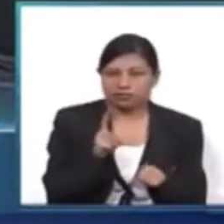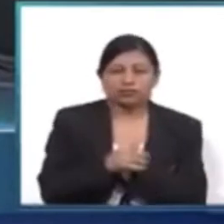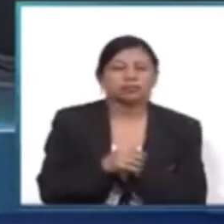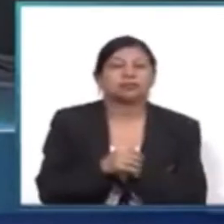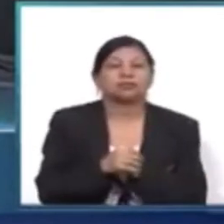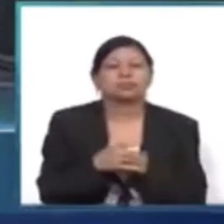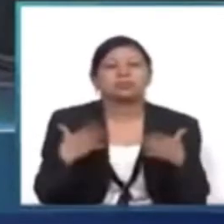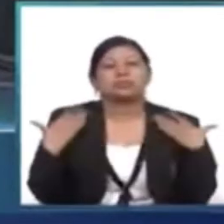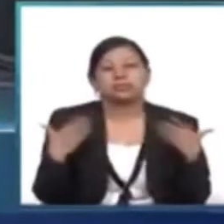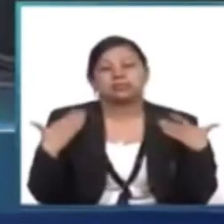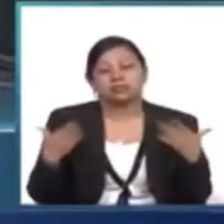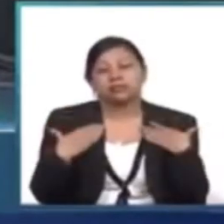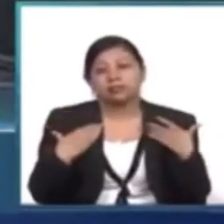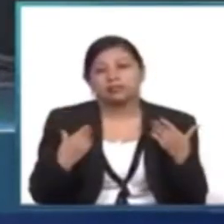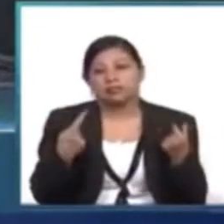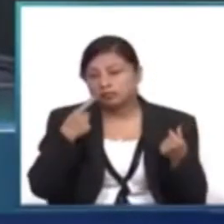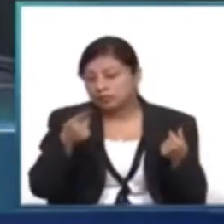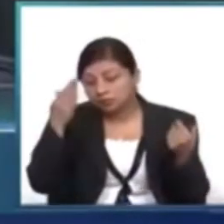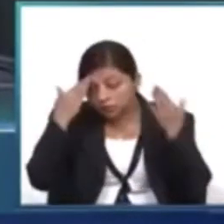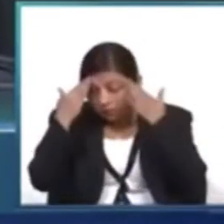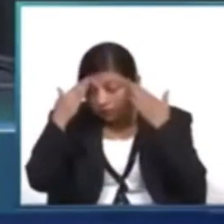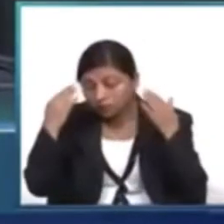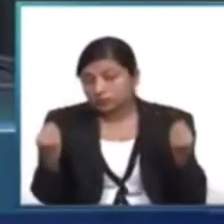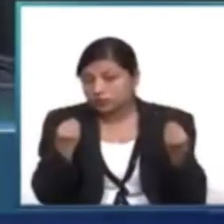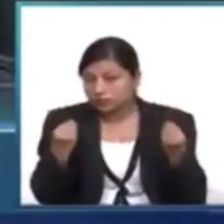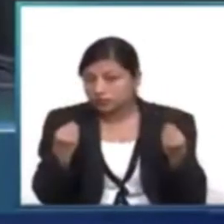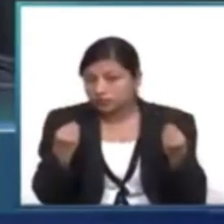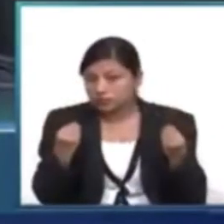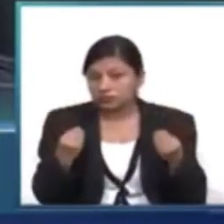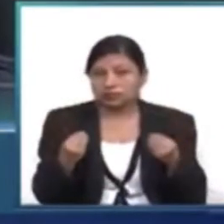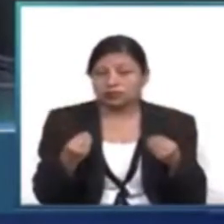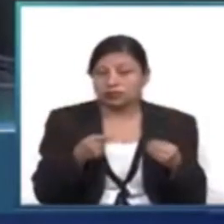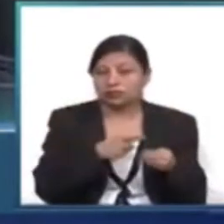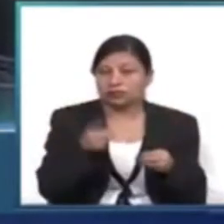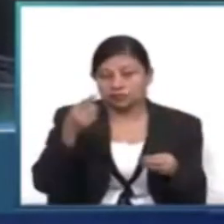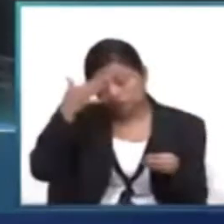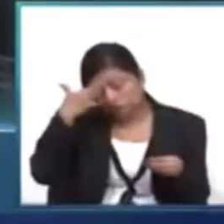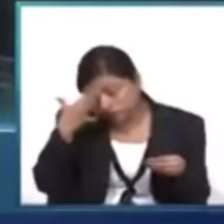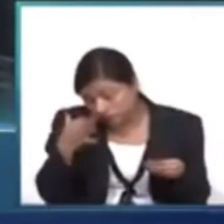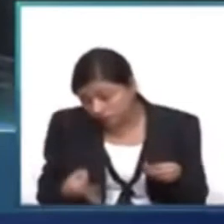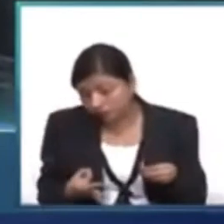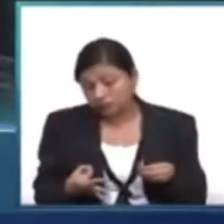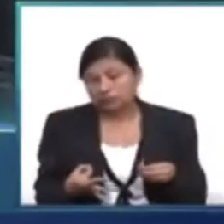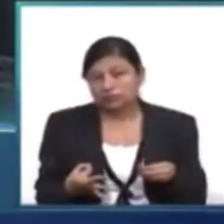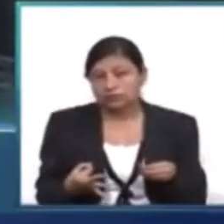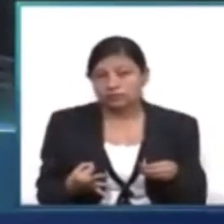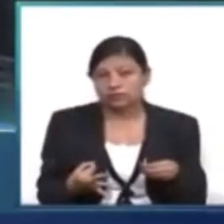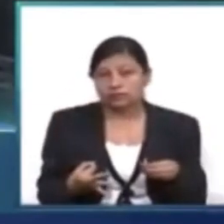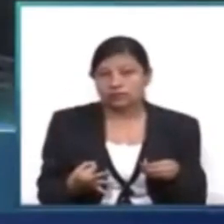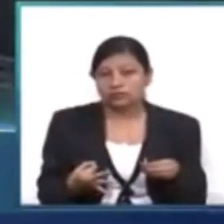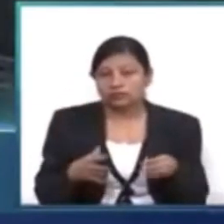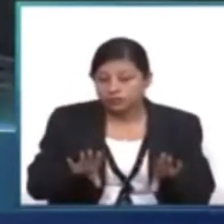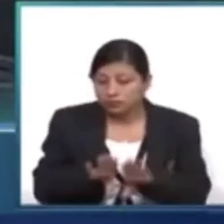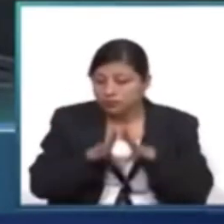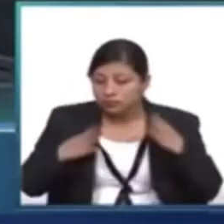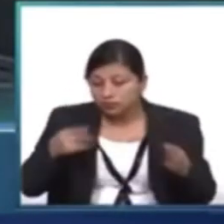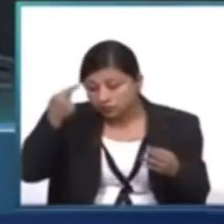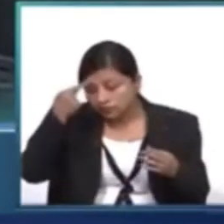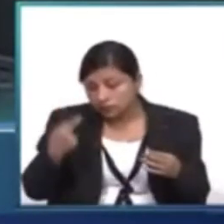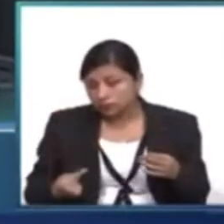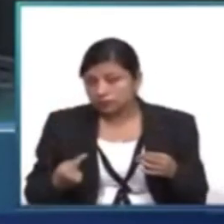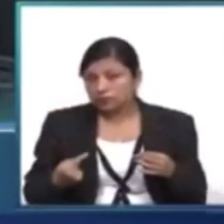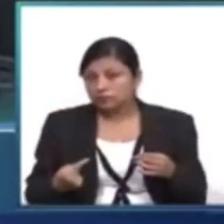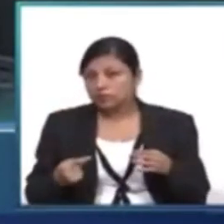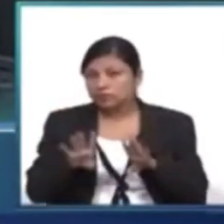muy felices, pero también hay que tener en cuenta algo, que ese día que se abra que se dé la apertura